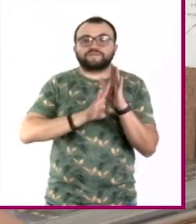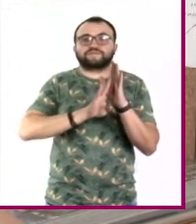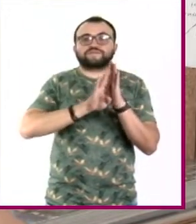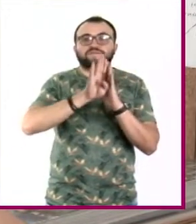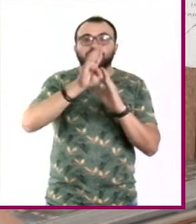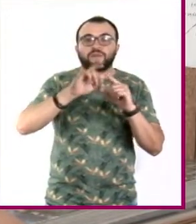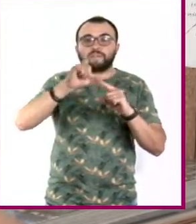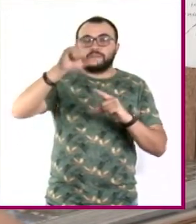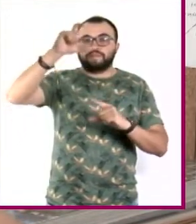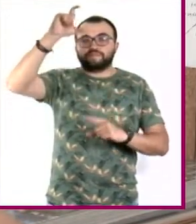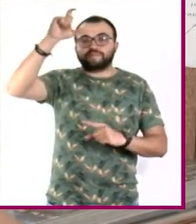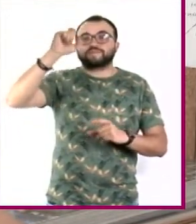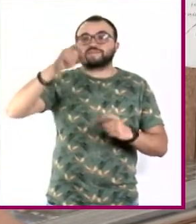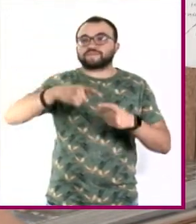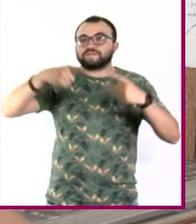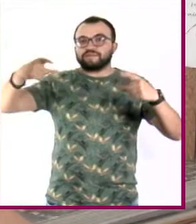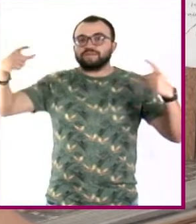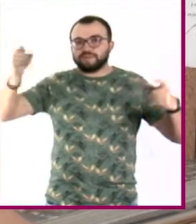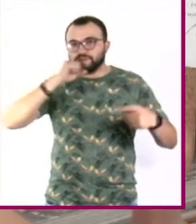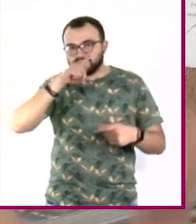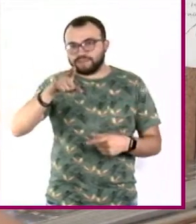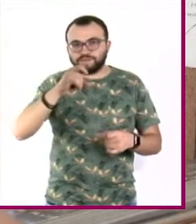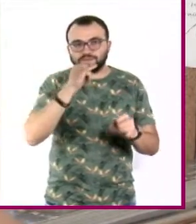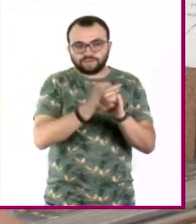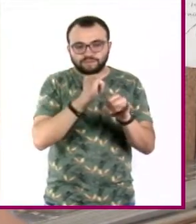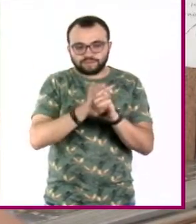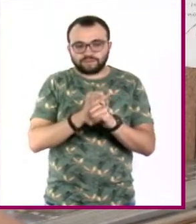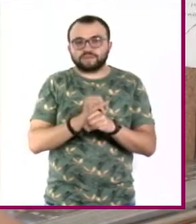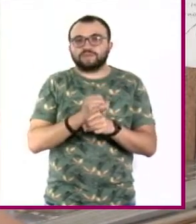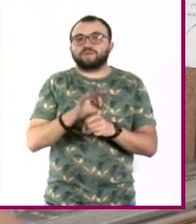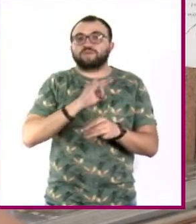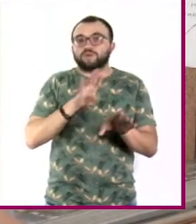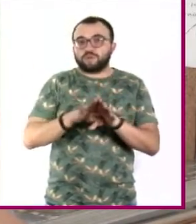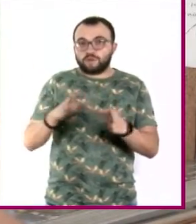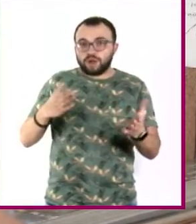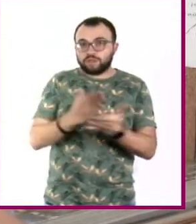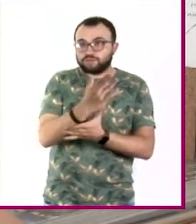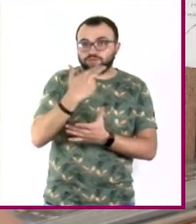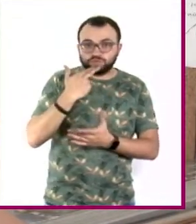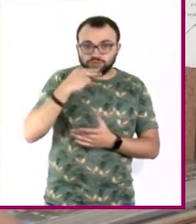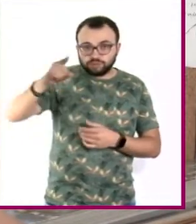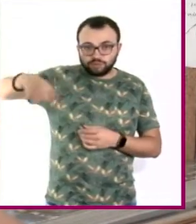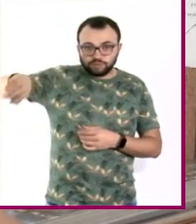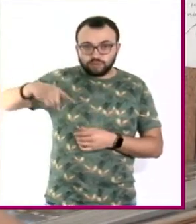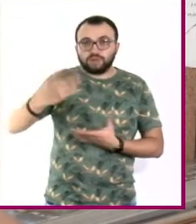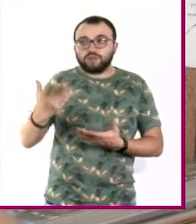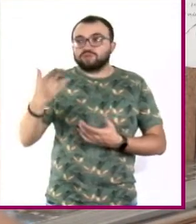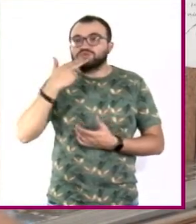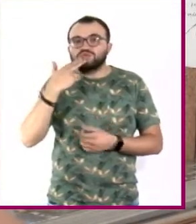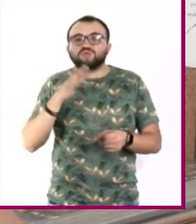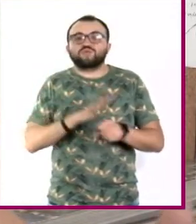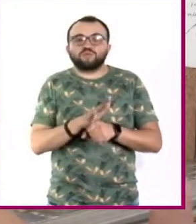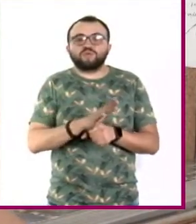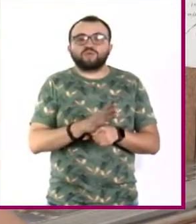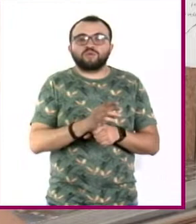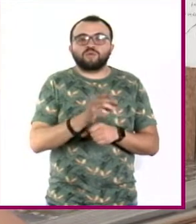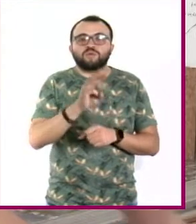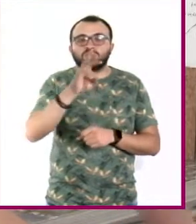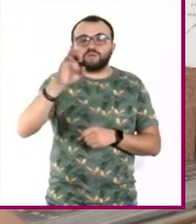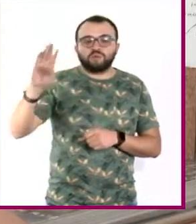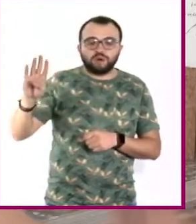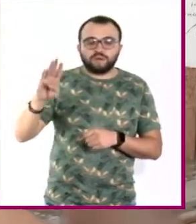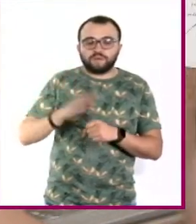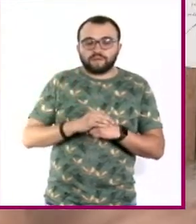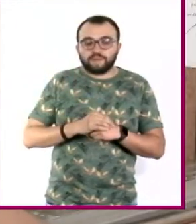o sea, su alcance, la capacidad de acceso para los usuarios, el uso que los usuarios le dan y, en cuanto a la población en general, los conocimientos